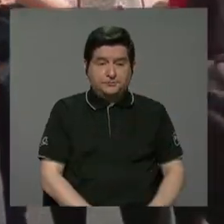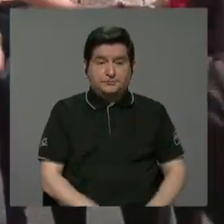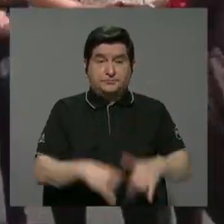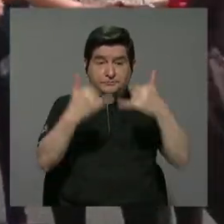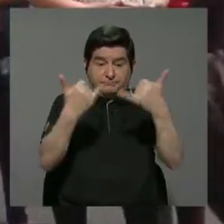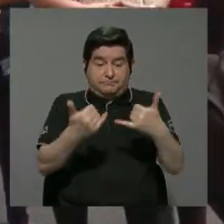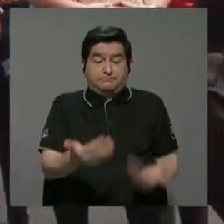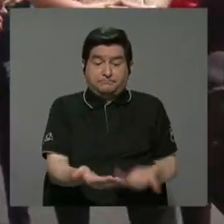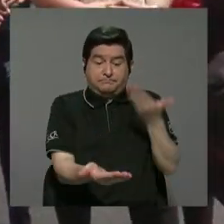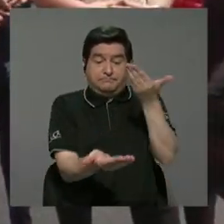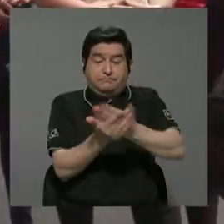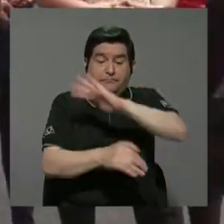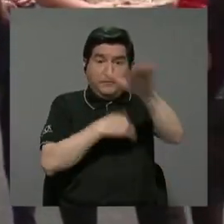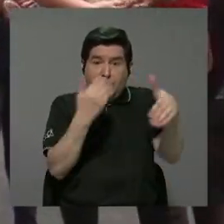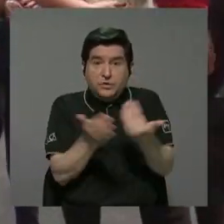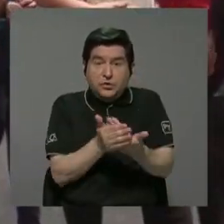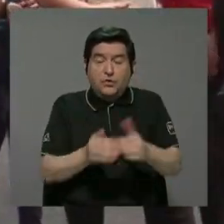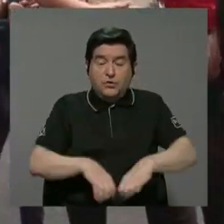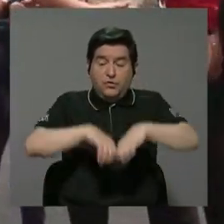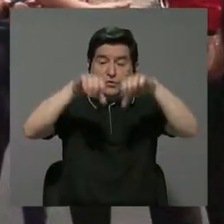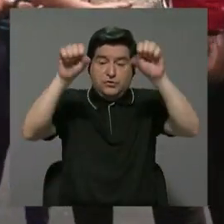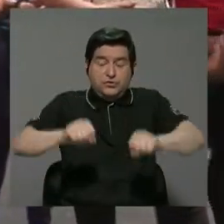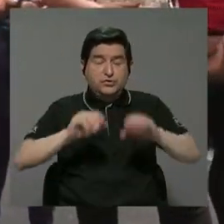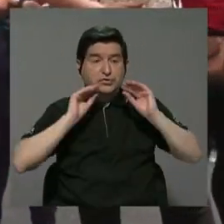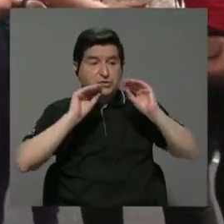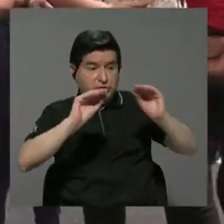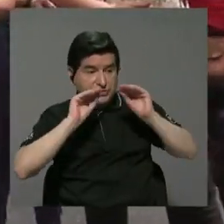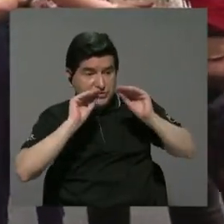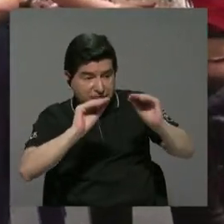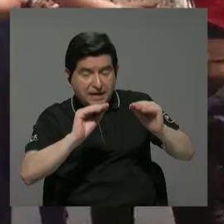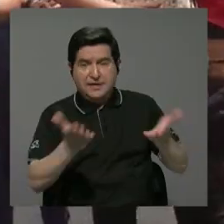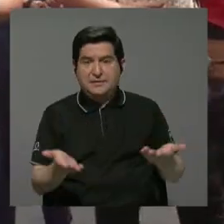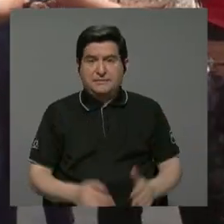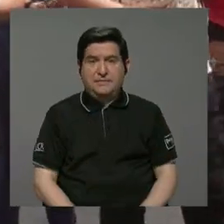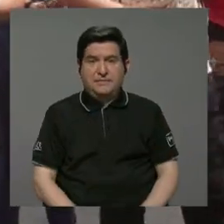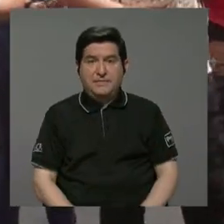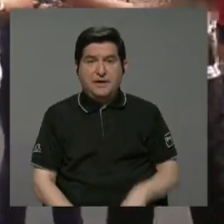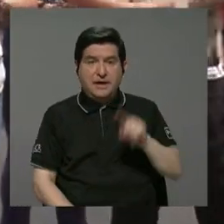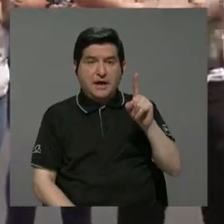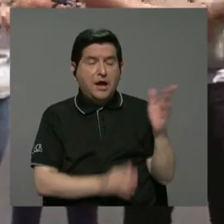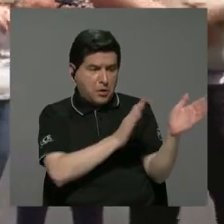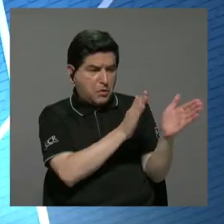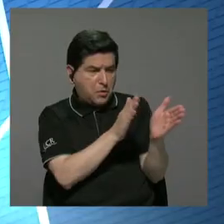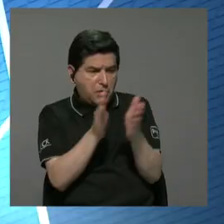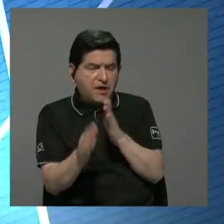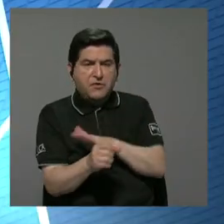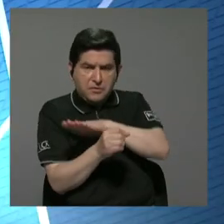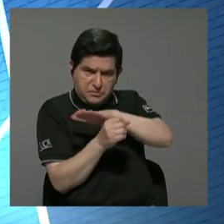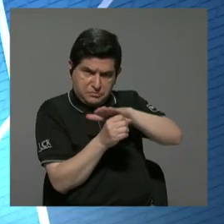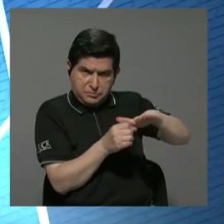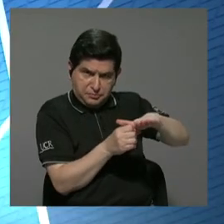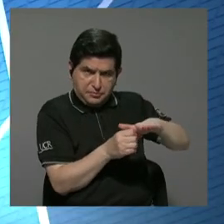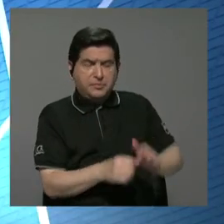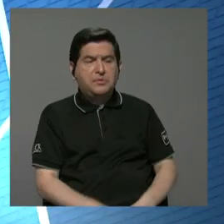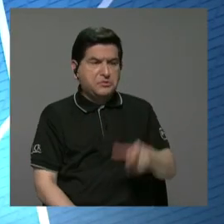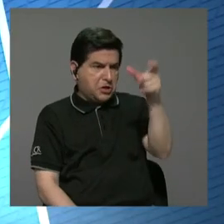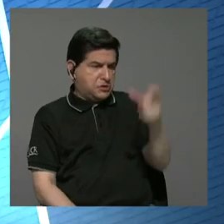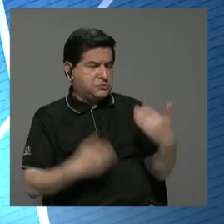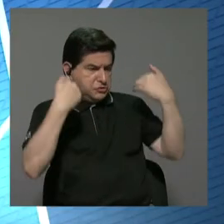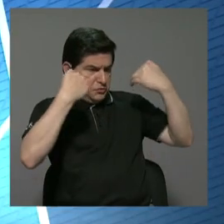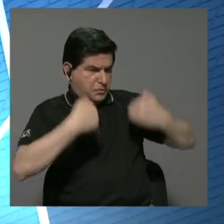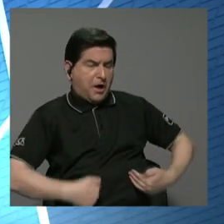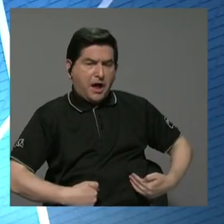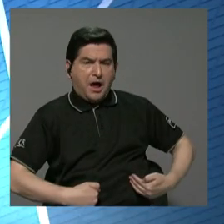digamos, planteando todo lo que iba a ser nuestro sistema educativo, que estaríamos ante una formación integral, ¿verdad?, del ser humano, que tiene